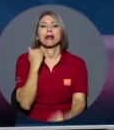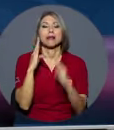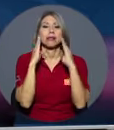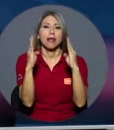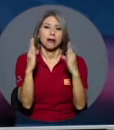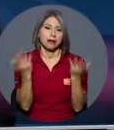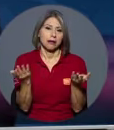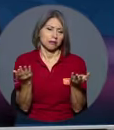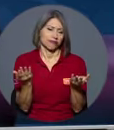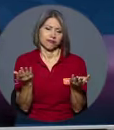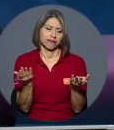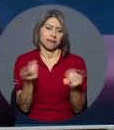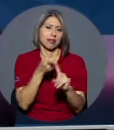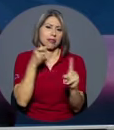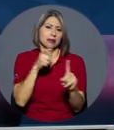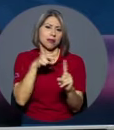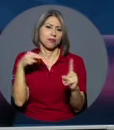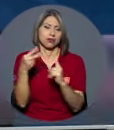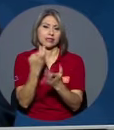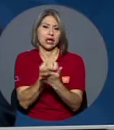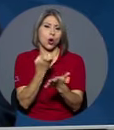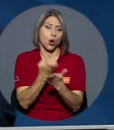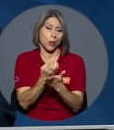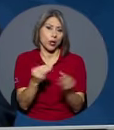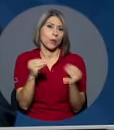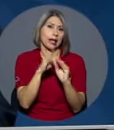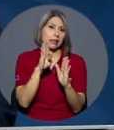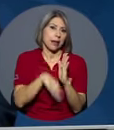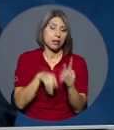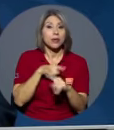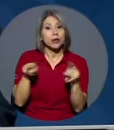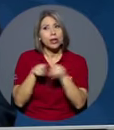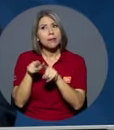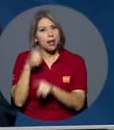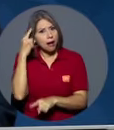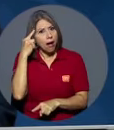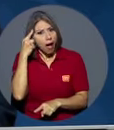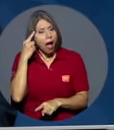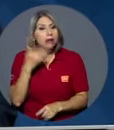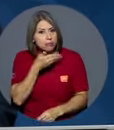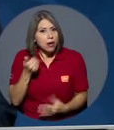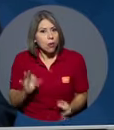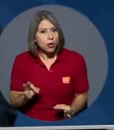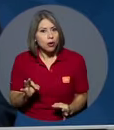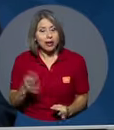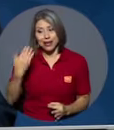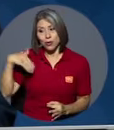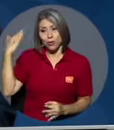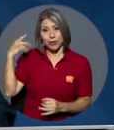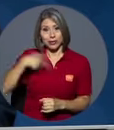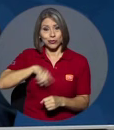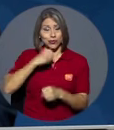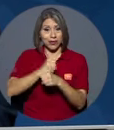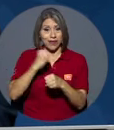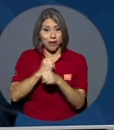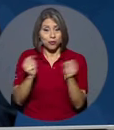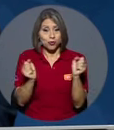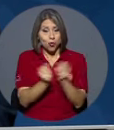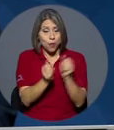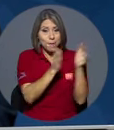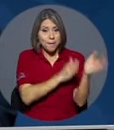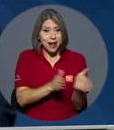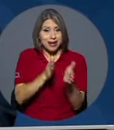vista económico, pero también racional hacia el ser humano. Cuando nosotros trabajamos con el tema de